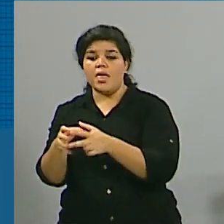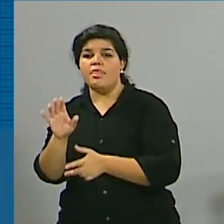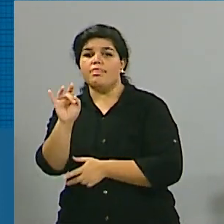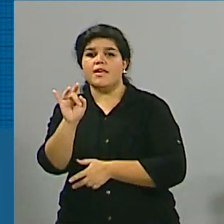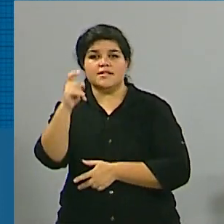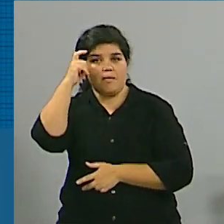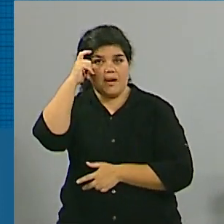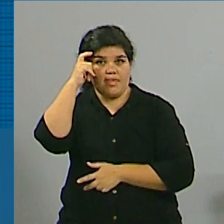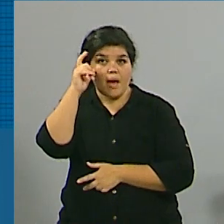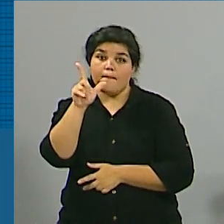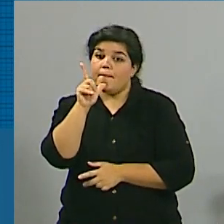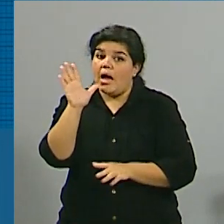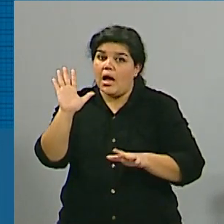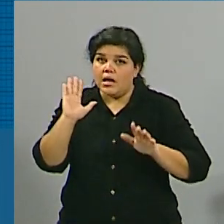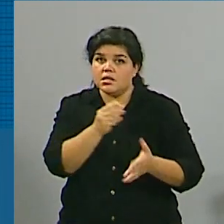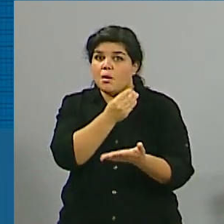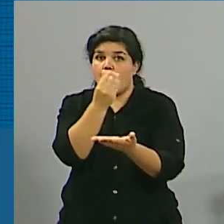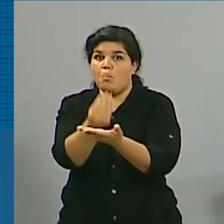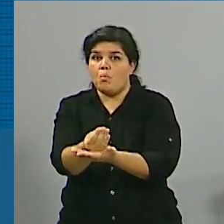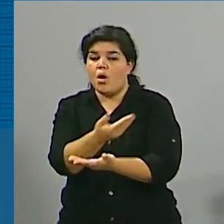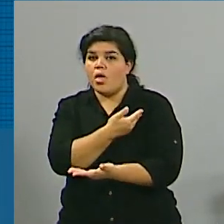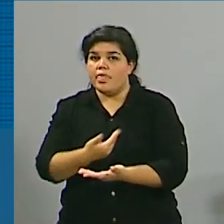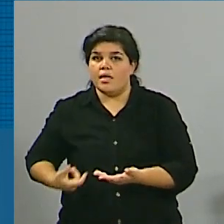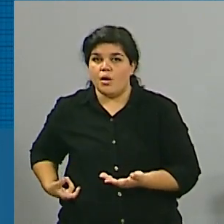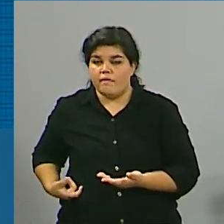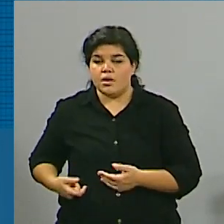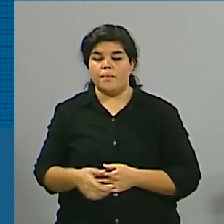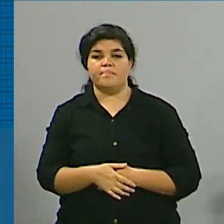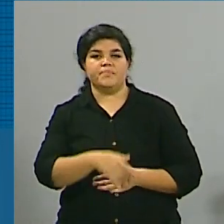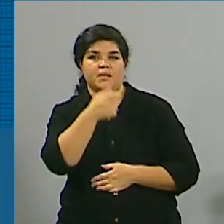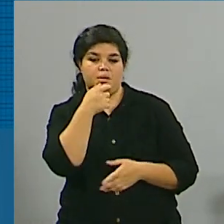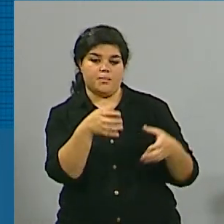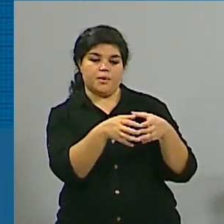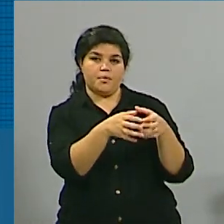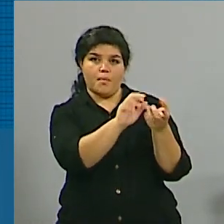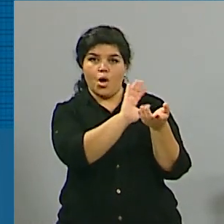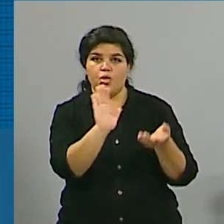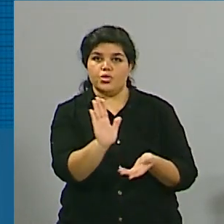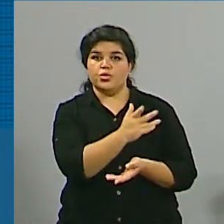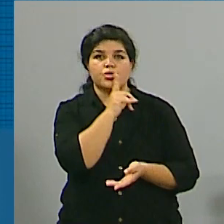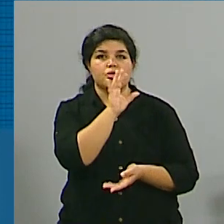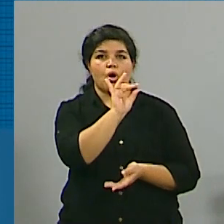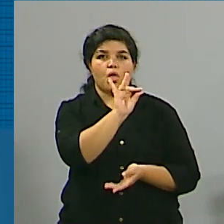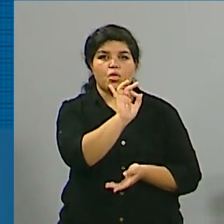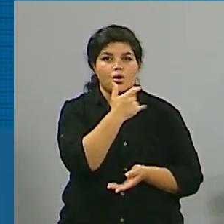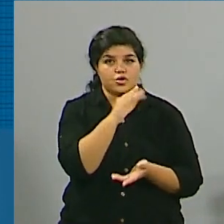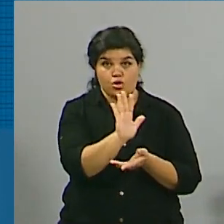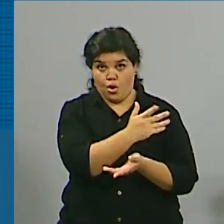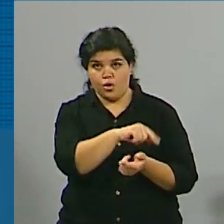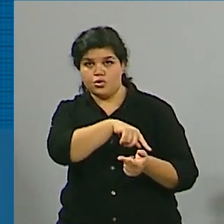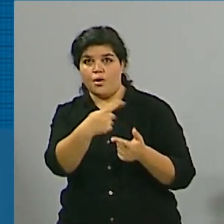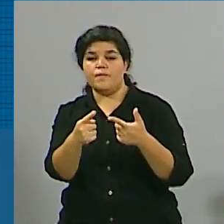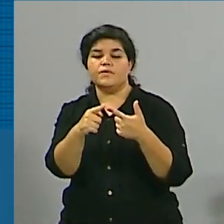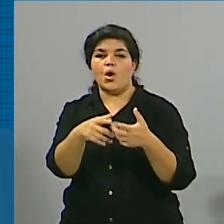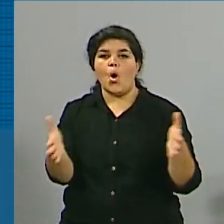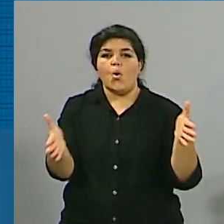estar asumiendo el mando del gobierno nacional. Por un lado tenemos el Frente de Todos, por otro lado Juntos por el Cambio y por otro lado